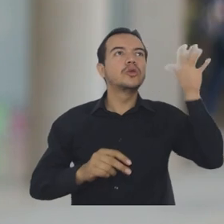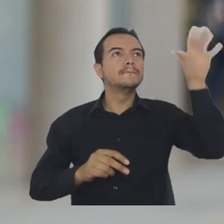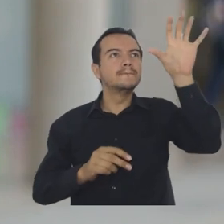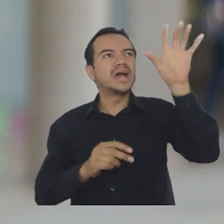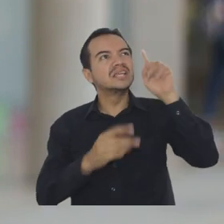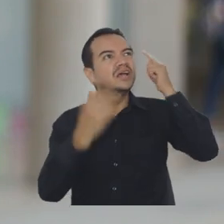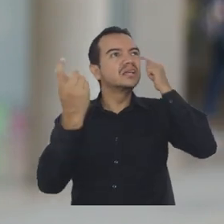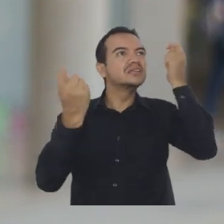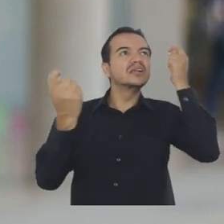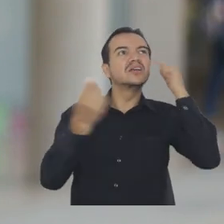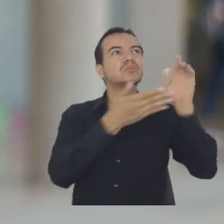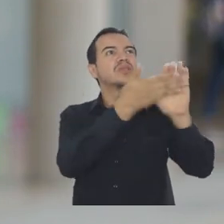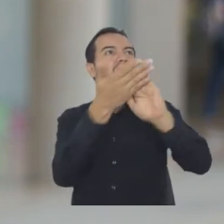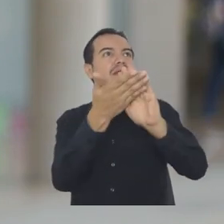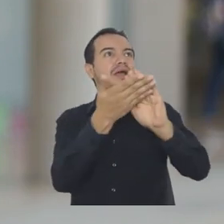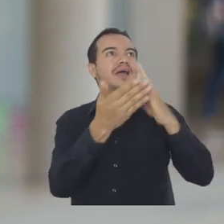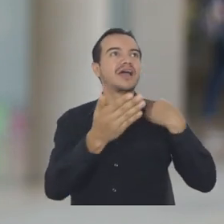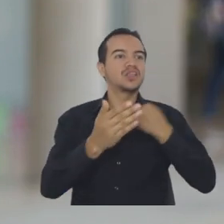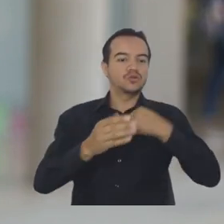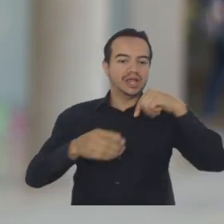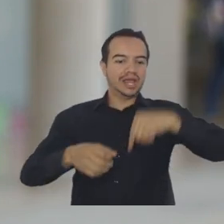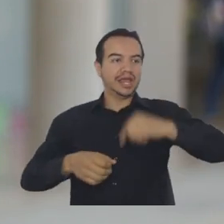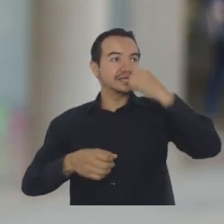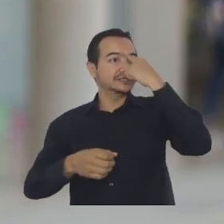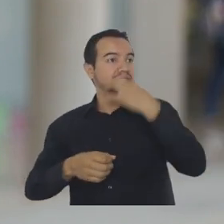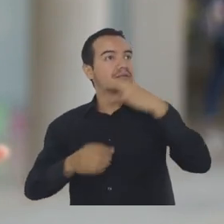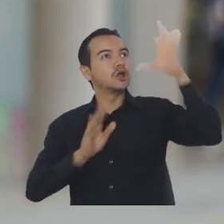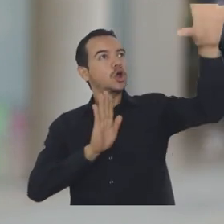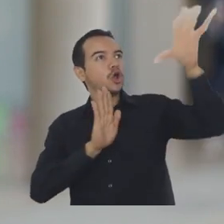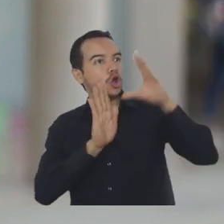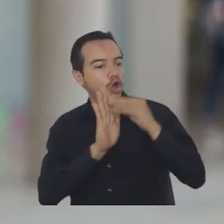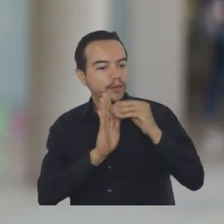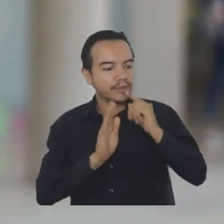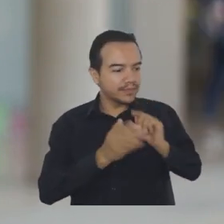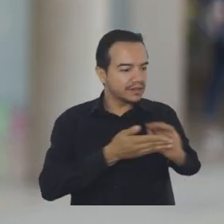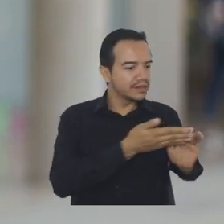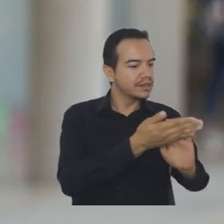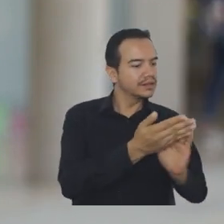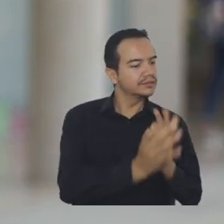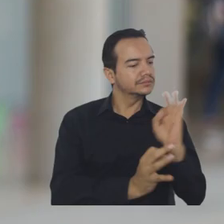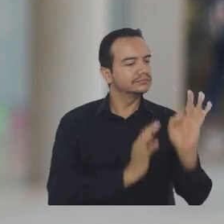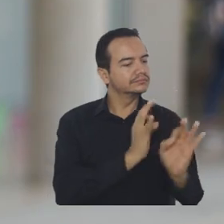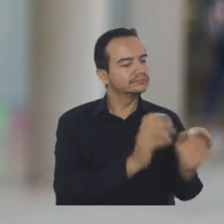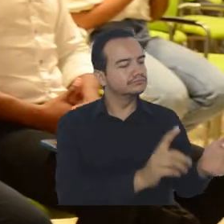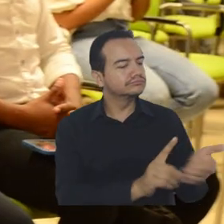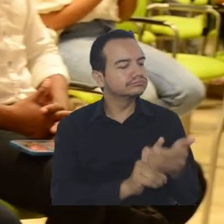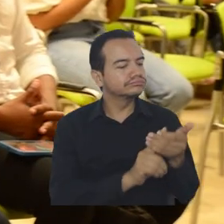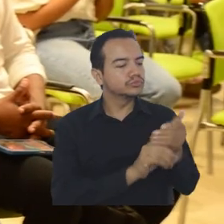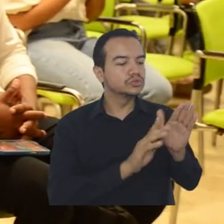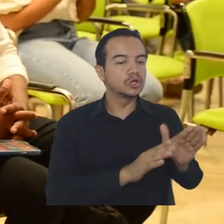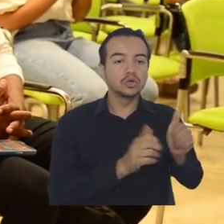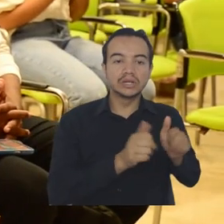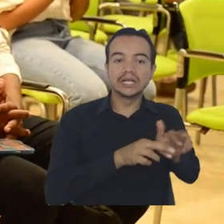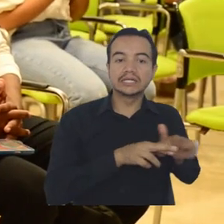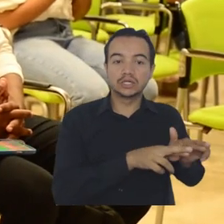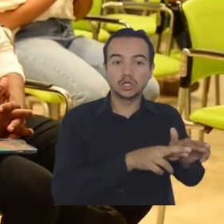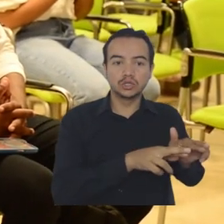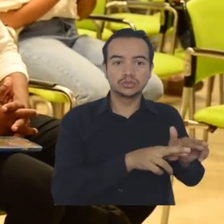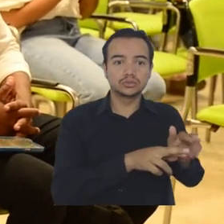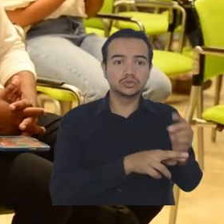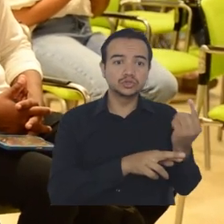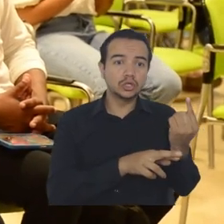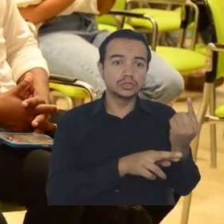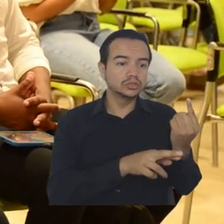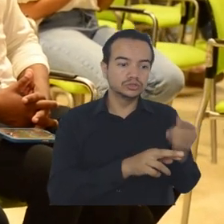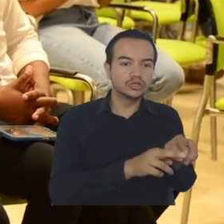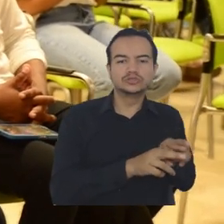cómo nosotros a nivel local podemos replicar un poco de esas experiencias exitosas para lograr la conservación y protección no solamente de nuestros ríos, sino de